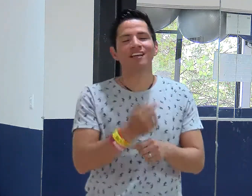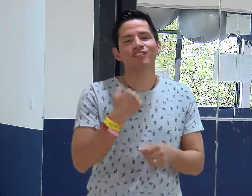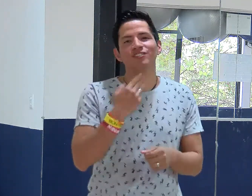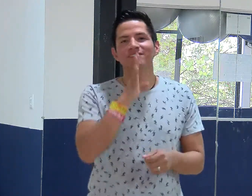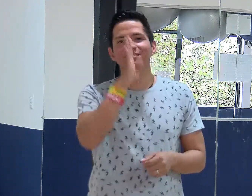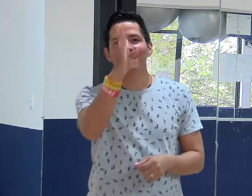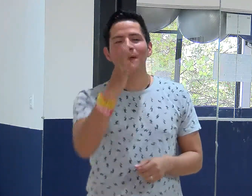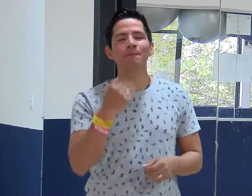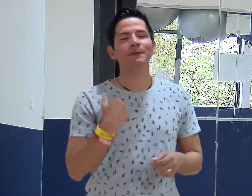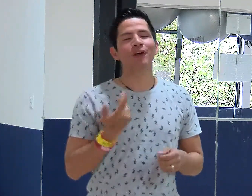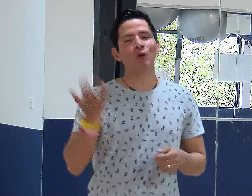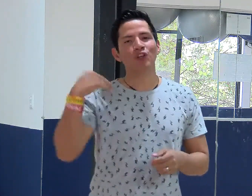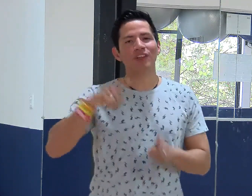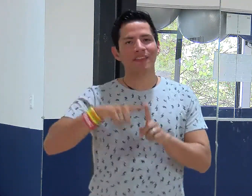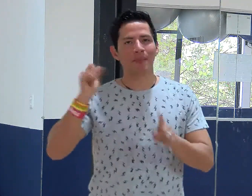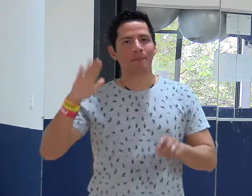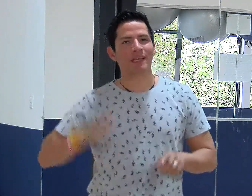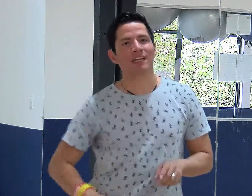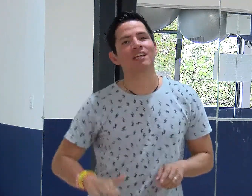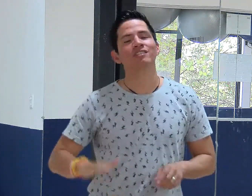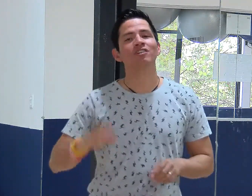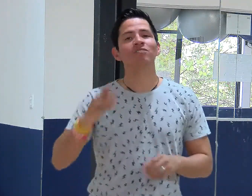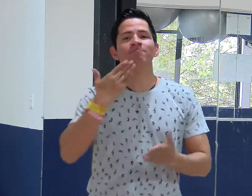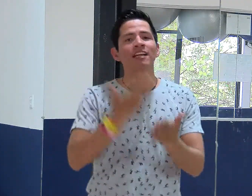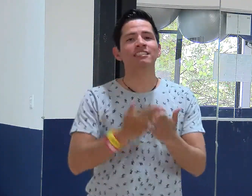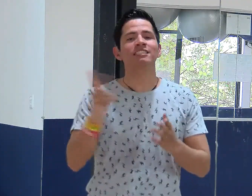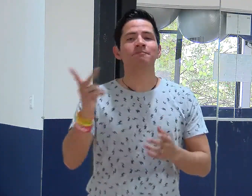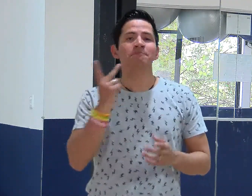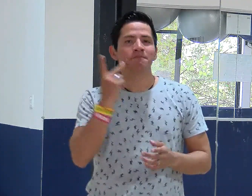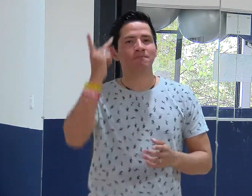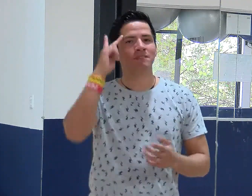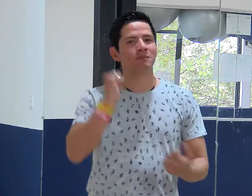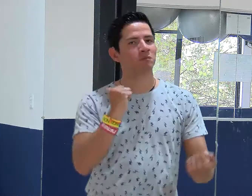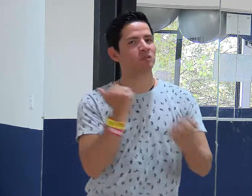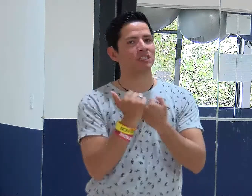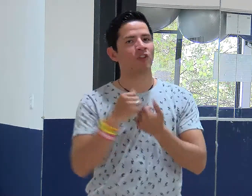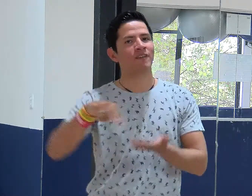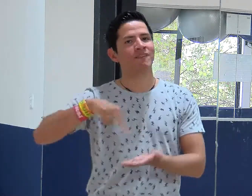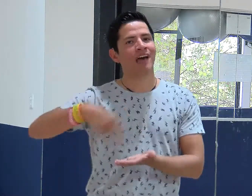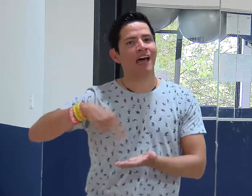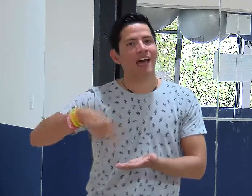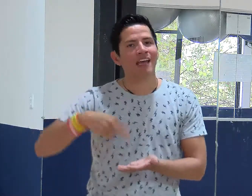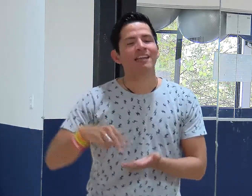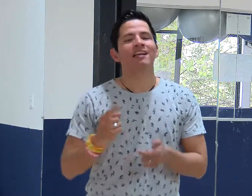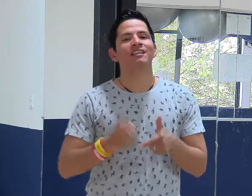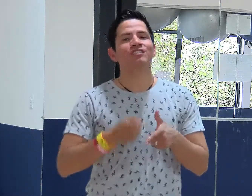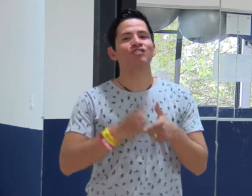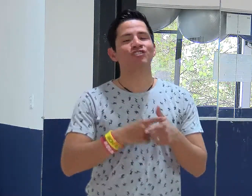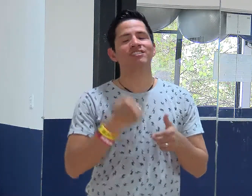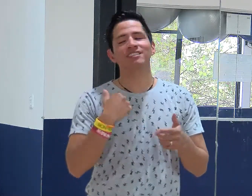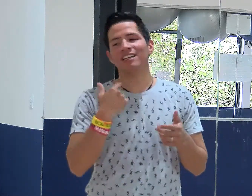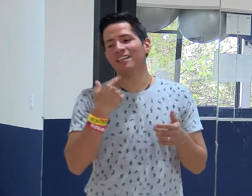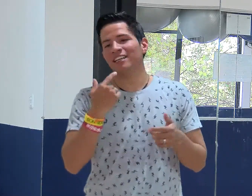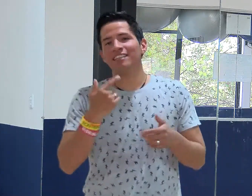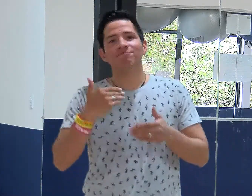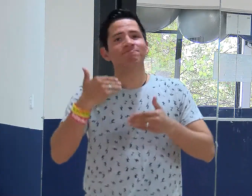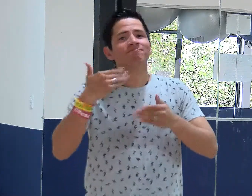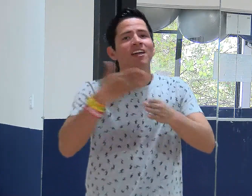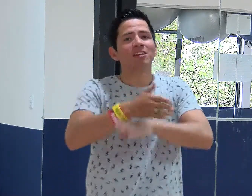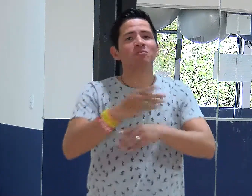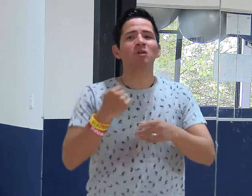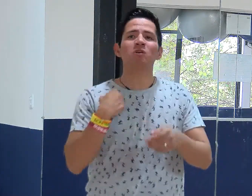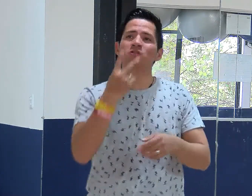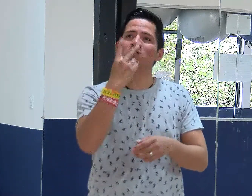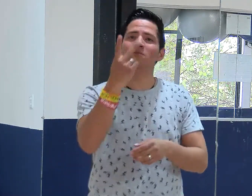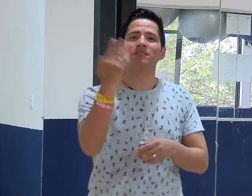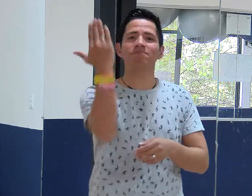Desde pequeño, mis padres me han apoyado en el baile y en todo lo que yo quisiera realizar. Incluso me avisan de castings que se van a realizar en televisión.